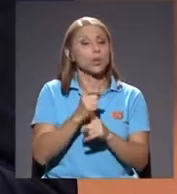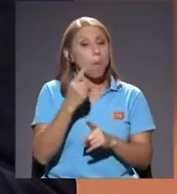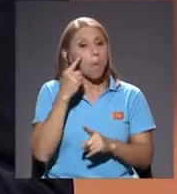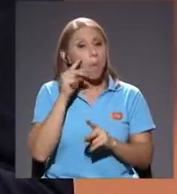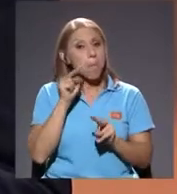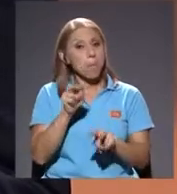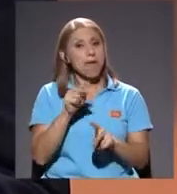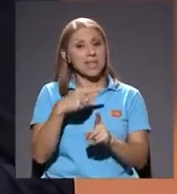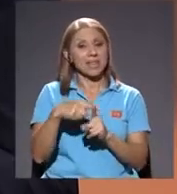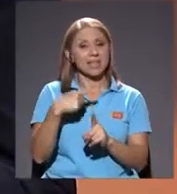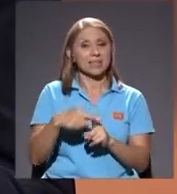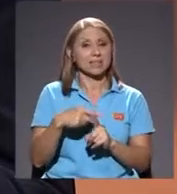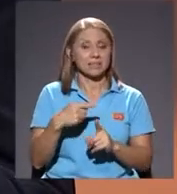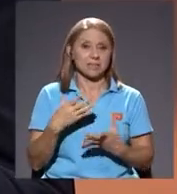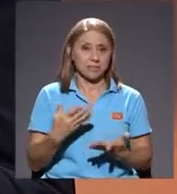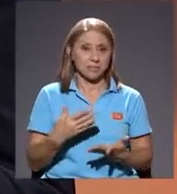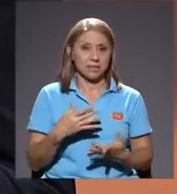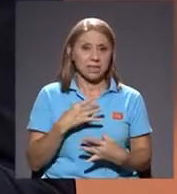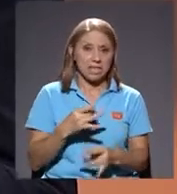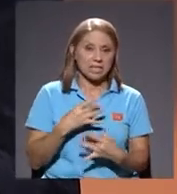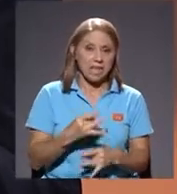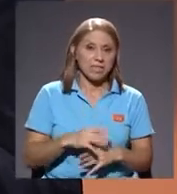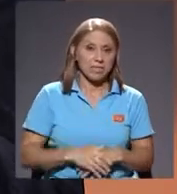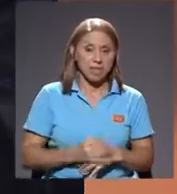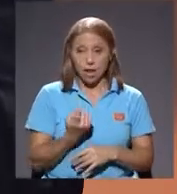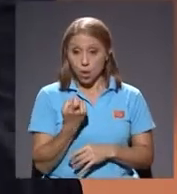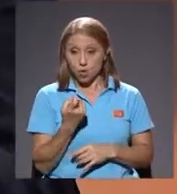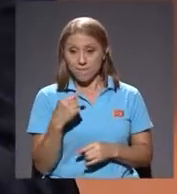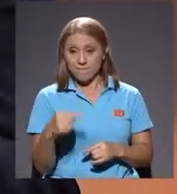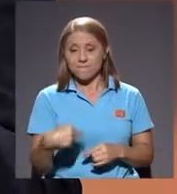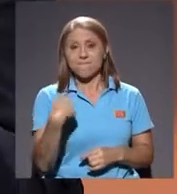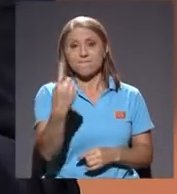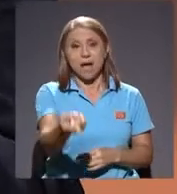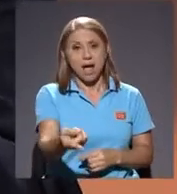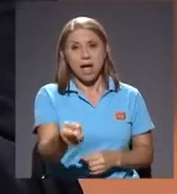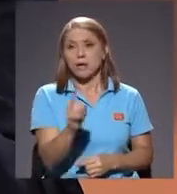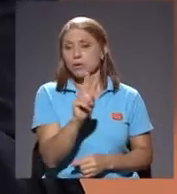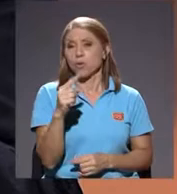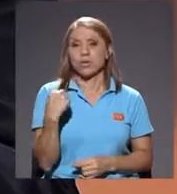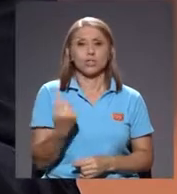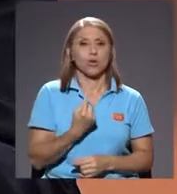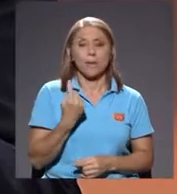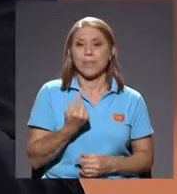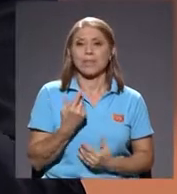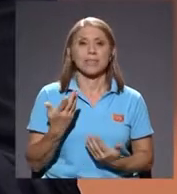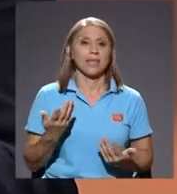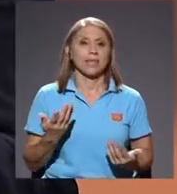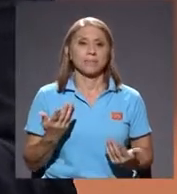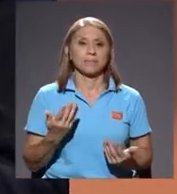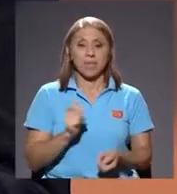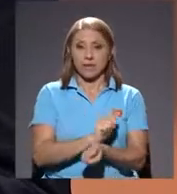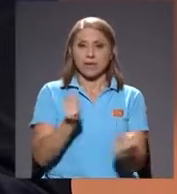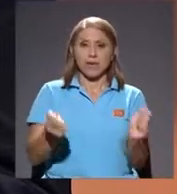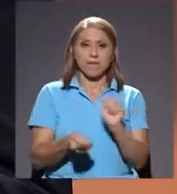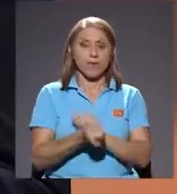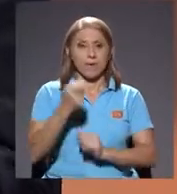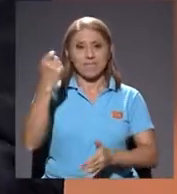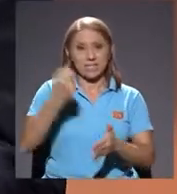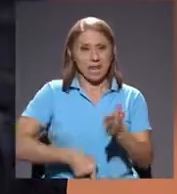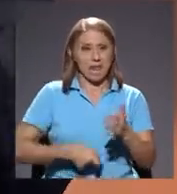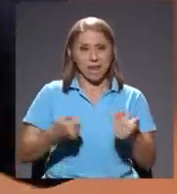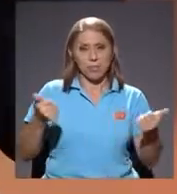poner en términos positivos lo que viene por delante no es solamente esta esta reforma fiscal que aprobamos